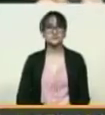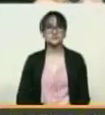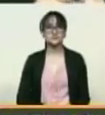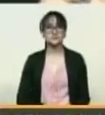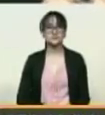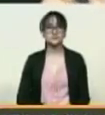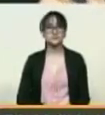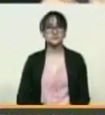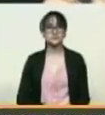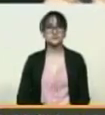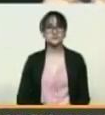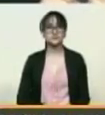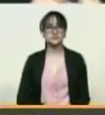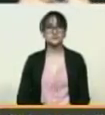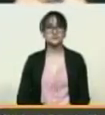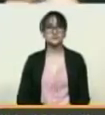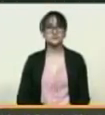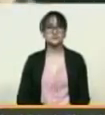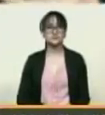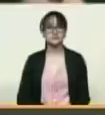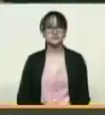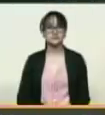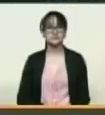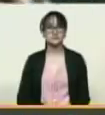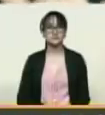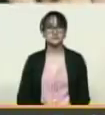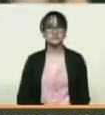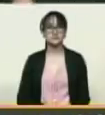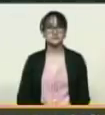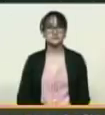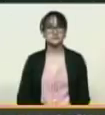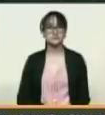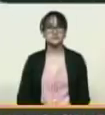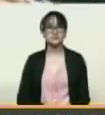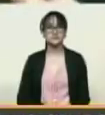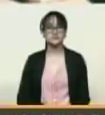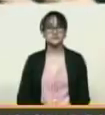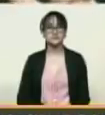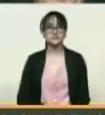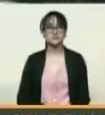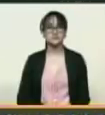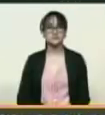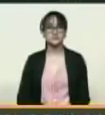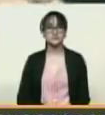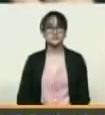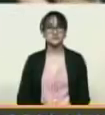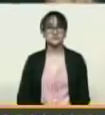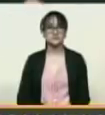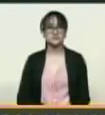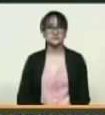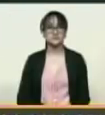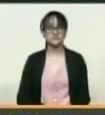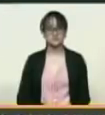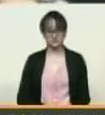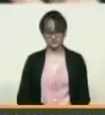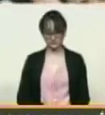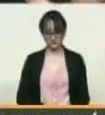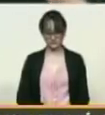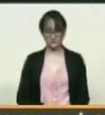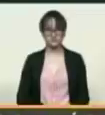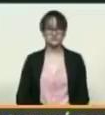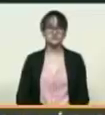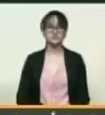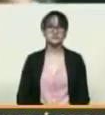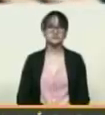And they turned you down. And how would you describe your government's relationship with Iran? Are you actively